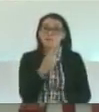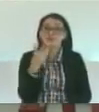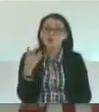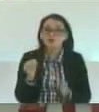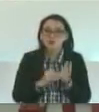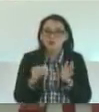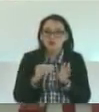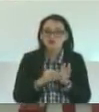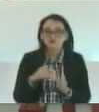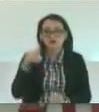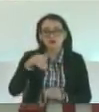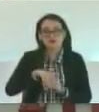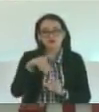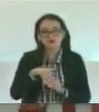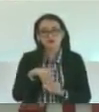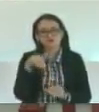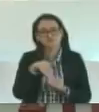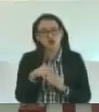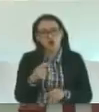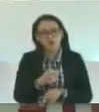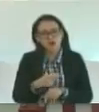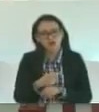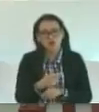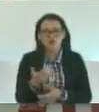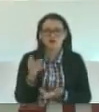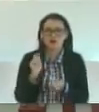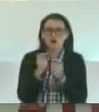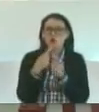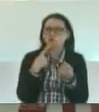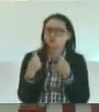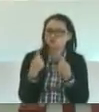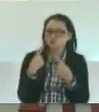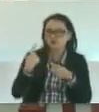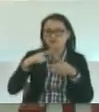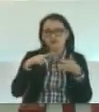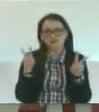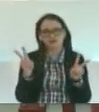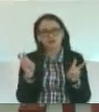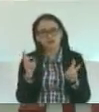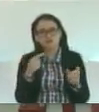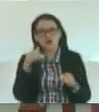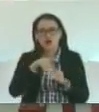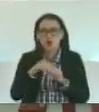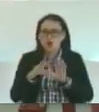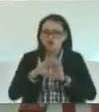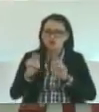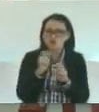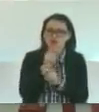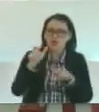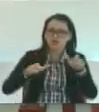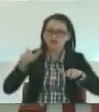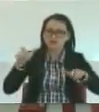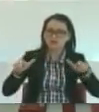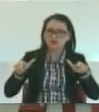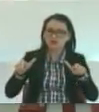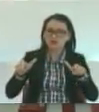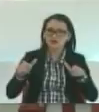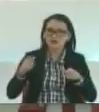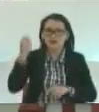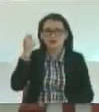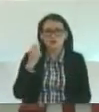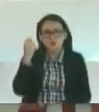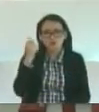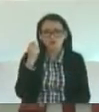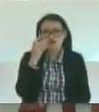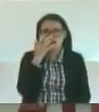gobernadores, de alcaldes, de presidentes, referéndum consultivos de distintos temas, constituyentes, poder legislativo, con